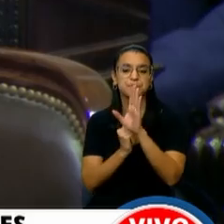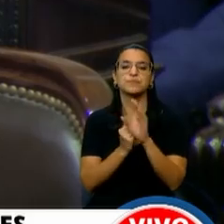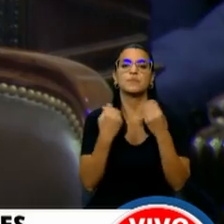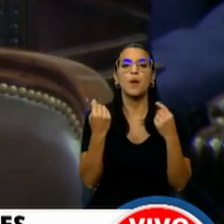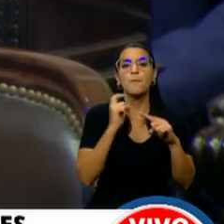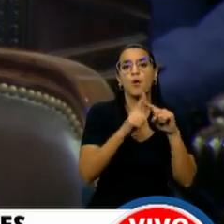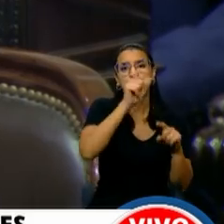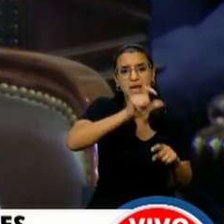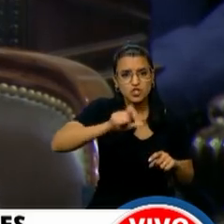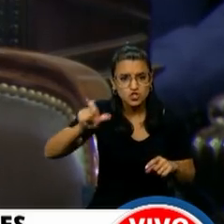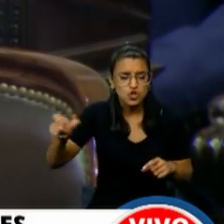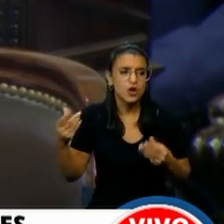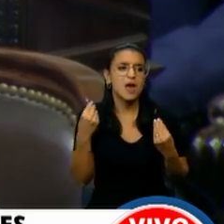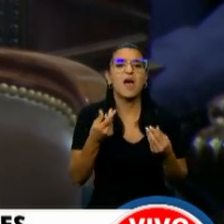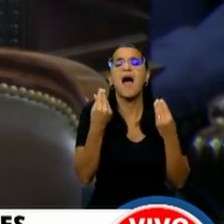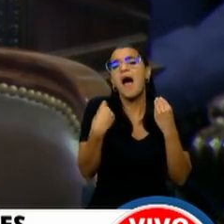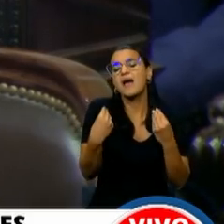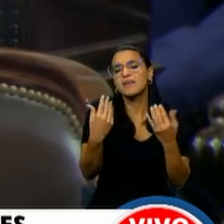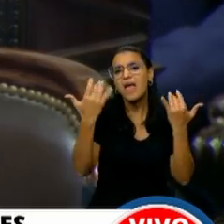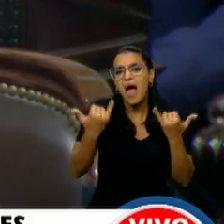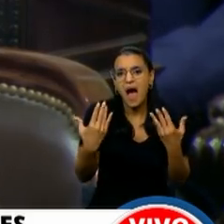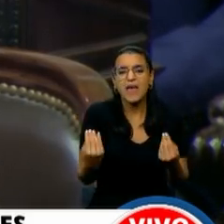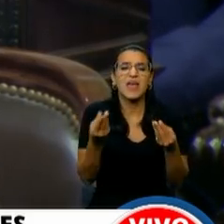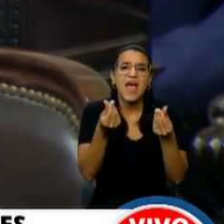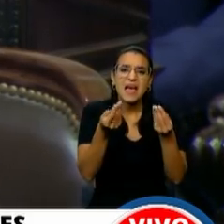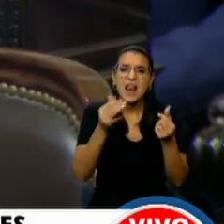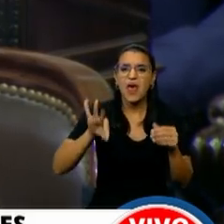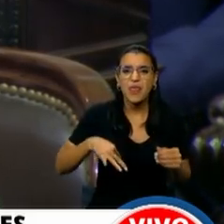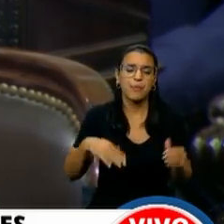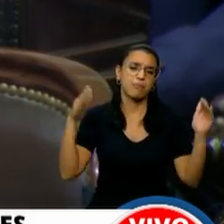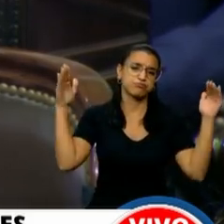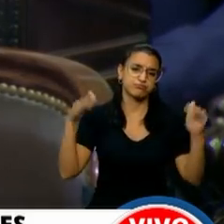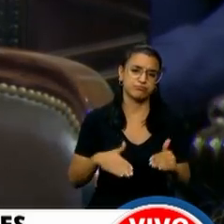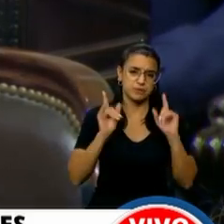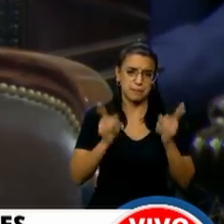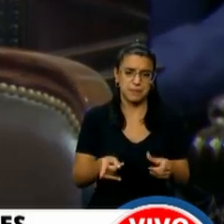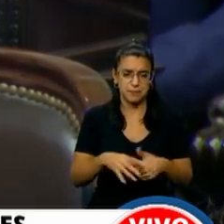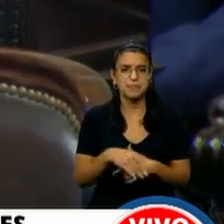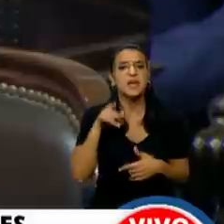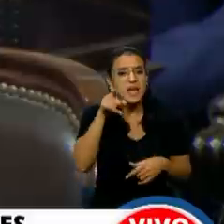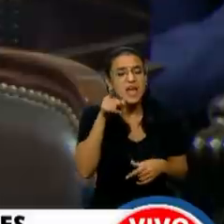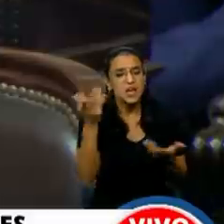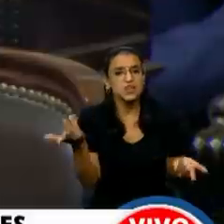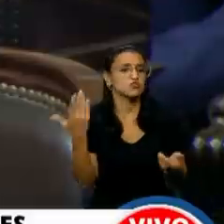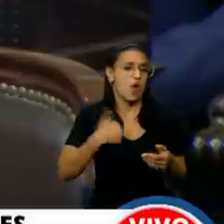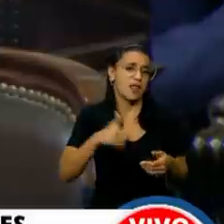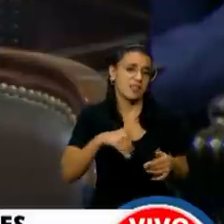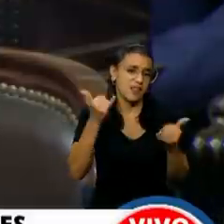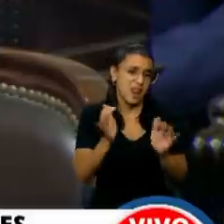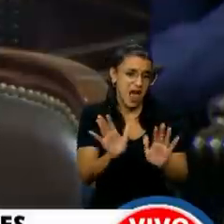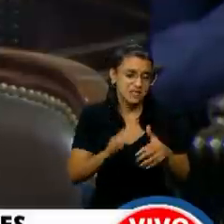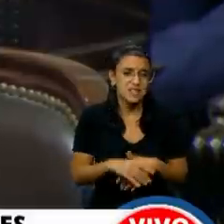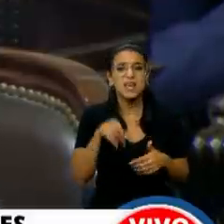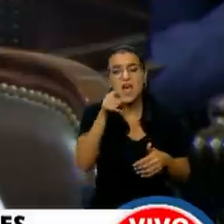por cápita lo que hay es una baja en la calidad de vida de las personas y eso es lo que tiene la argentina